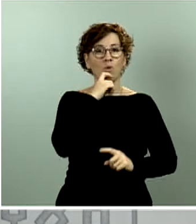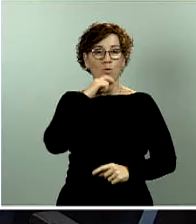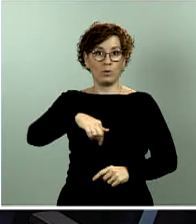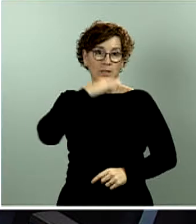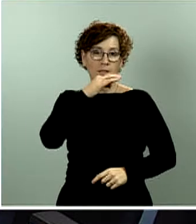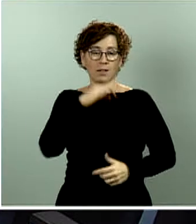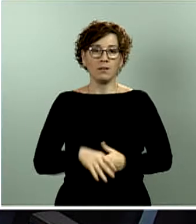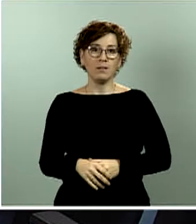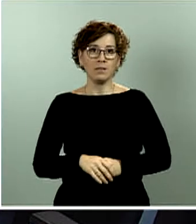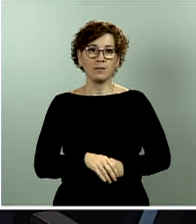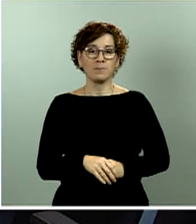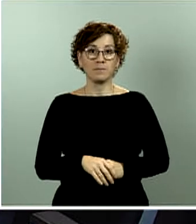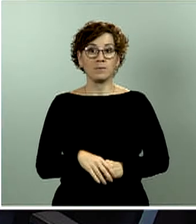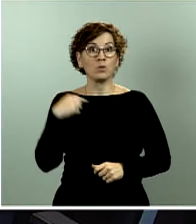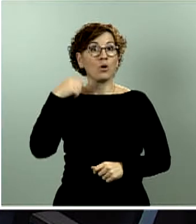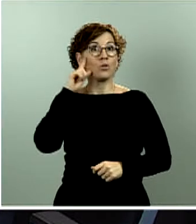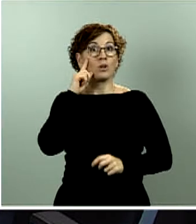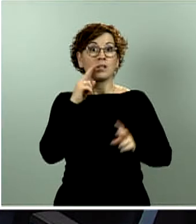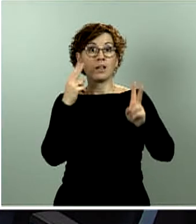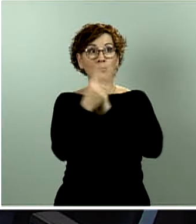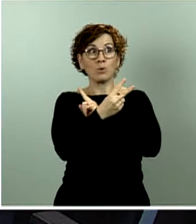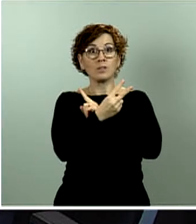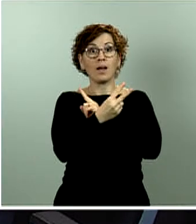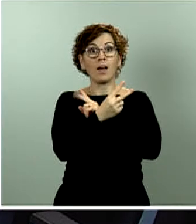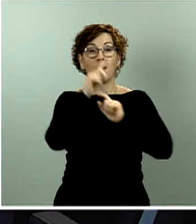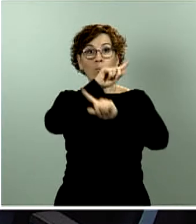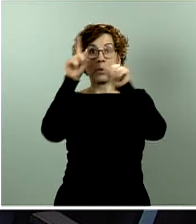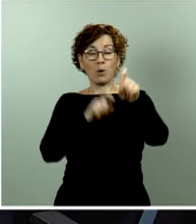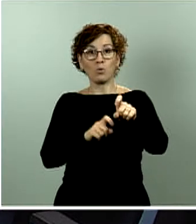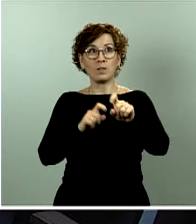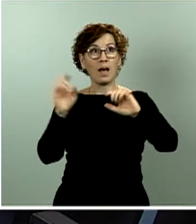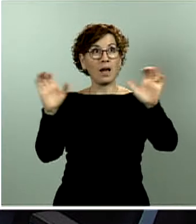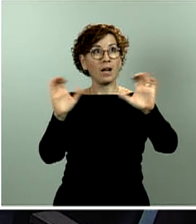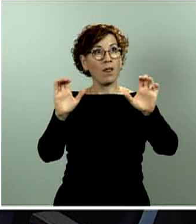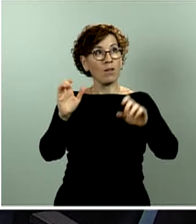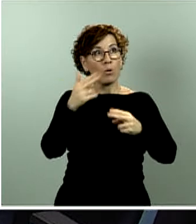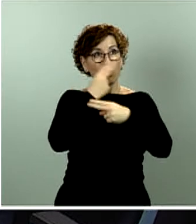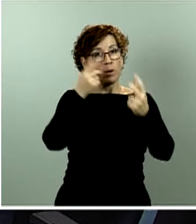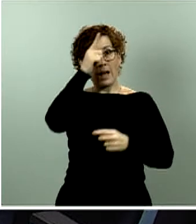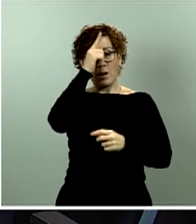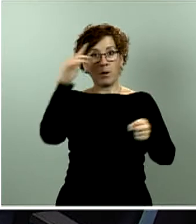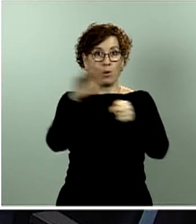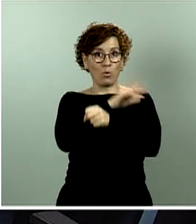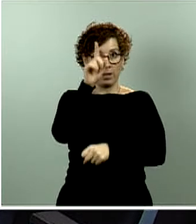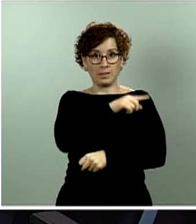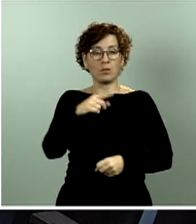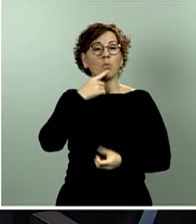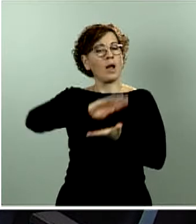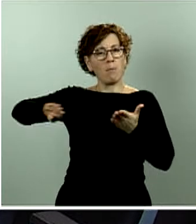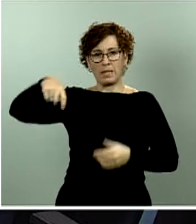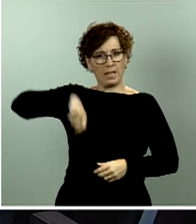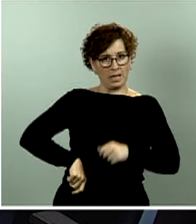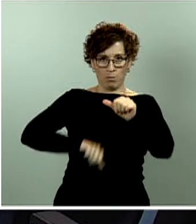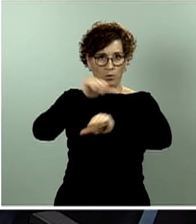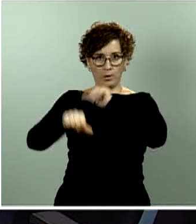da por respondida la pregunta que formulaba la radio pública alemana. Aparte de la Liga de Fútbol Profesional, a sus jugadores, hay varias empresas